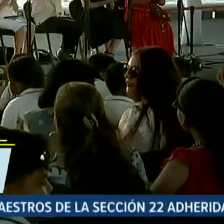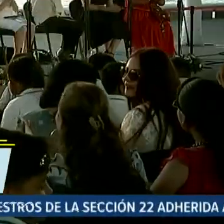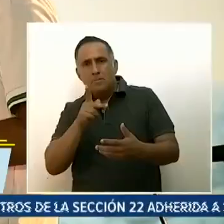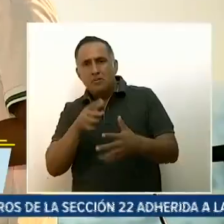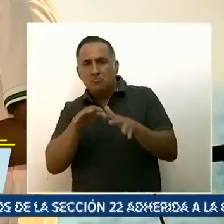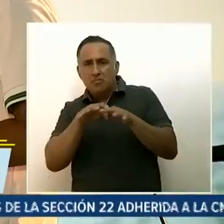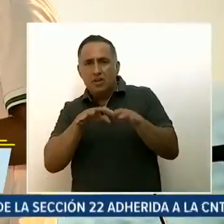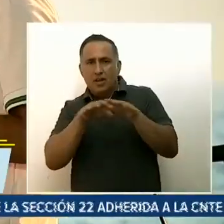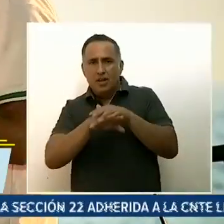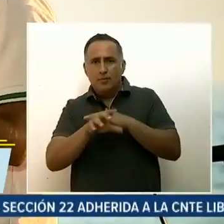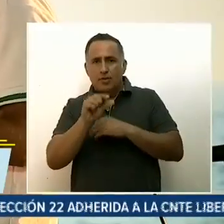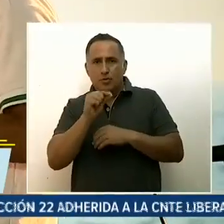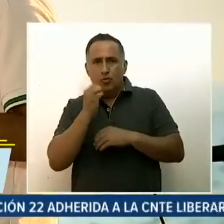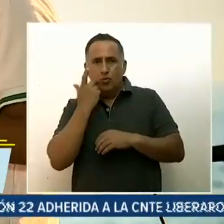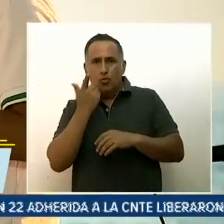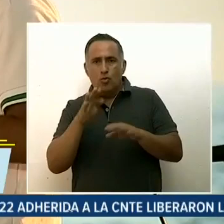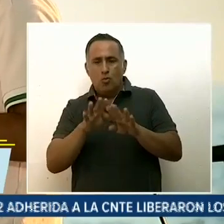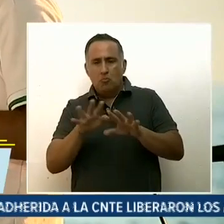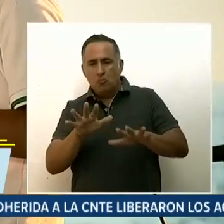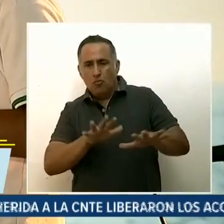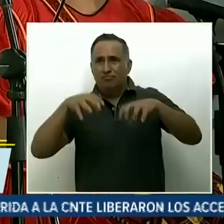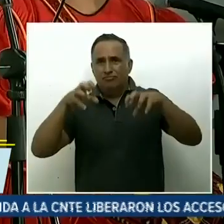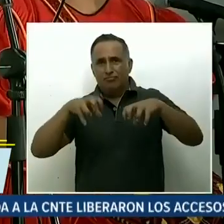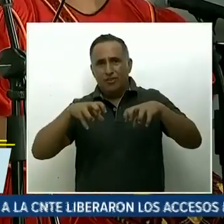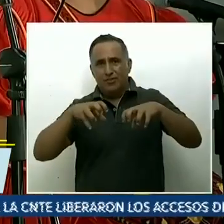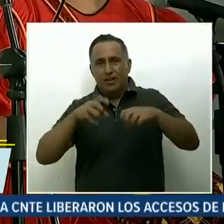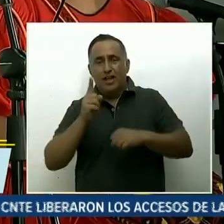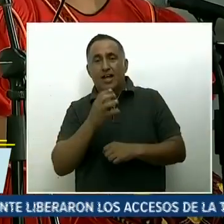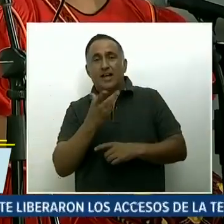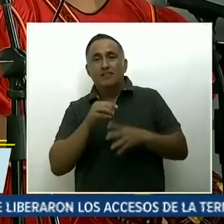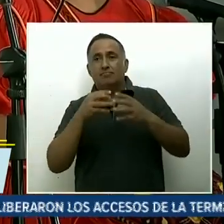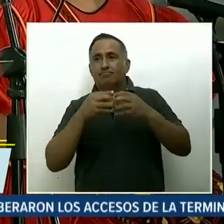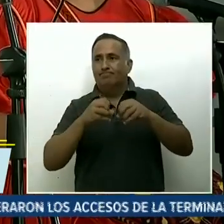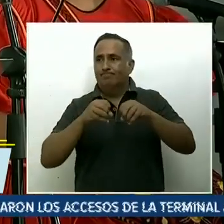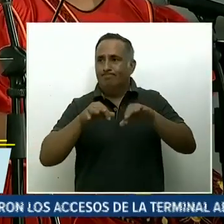Se realizaron diversas actividades musicales y también bailes regionales.